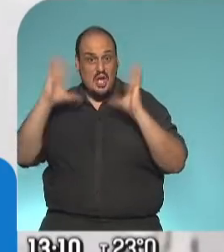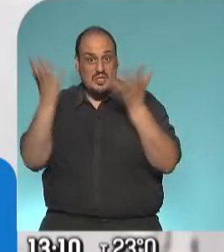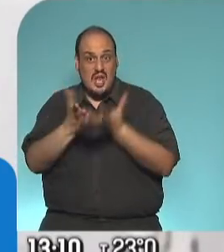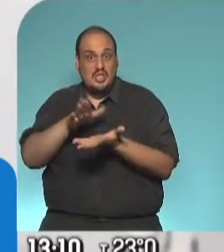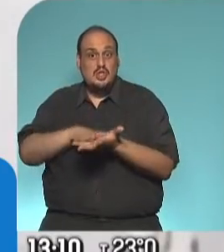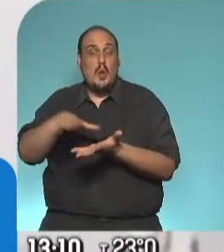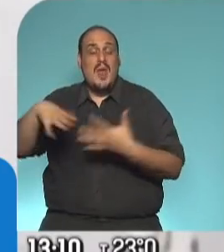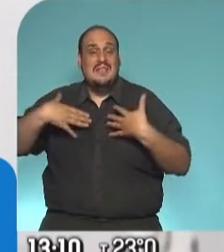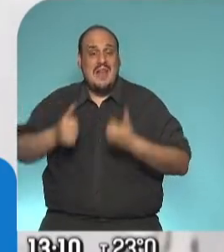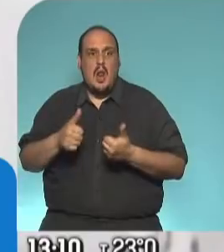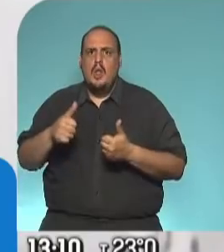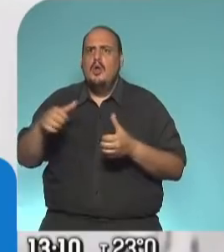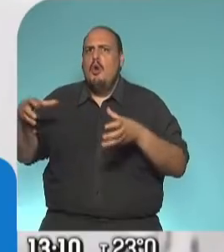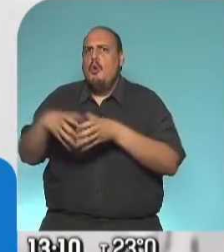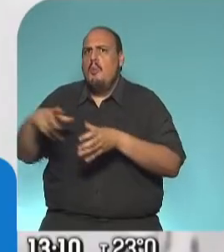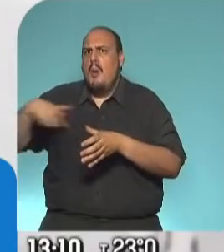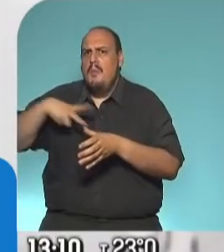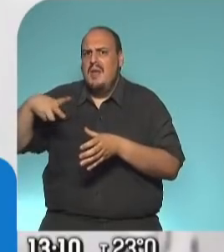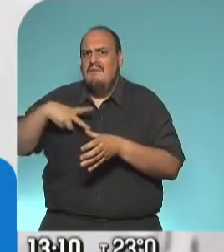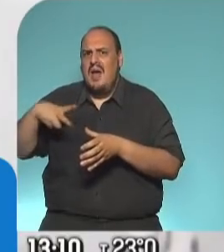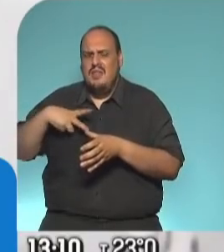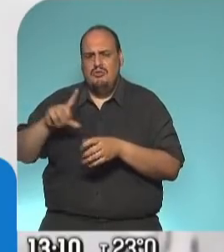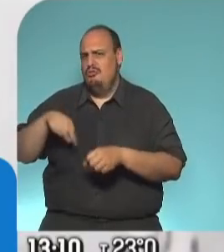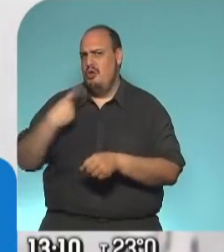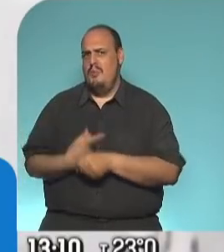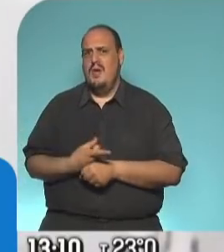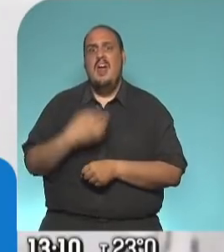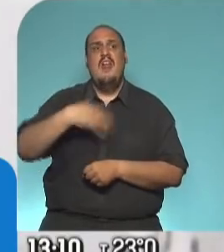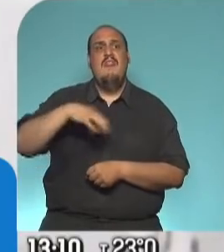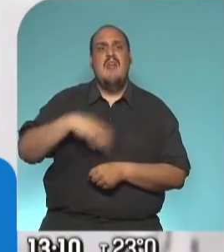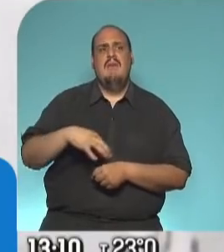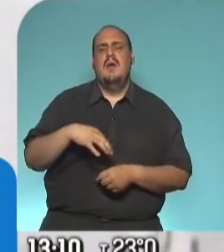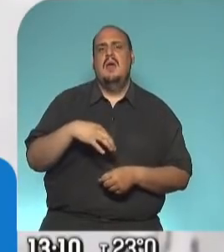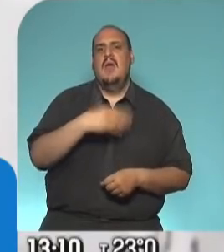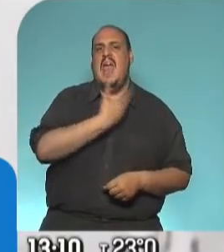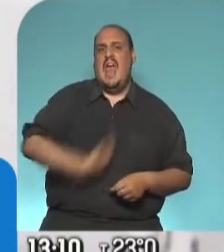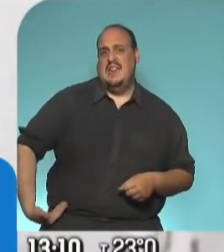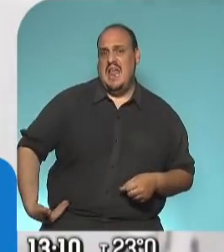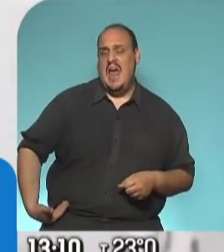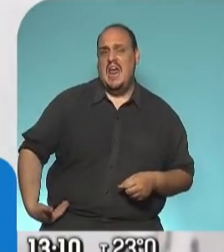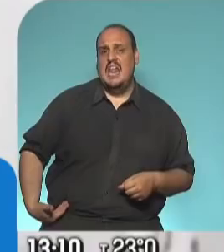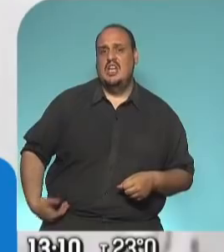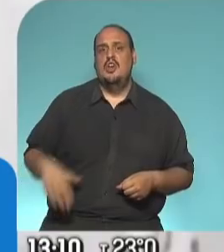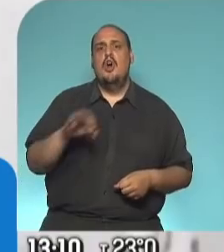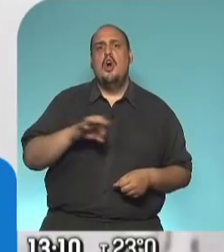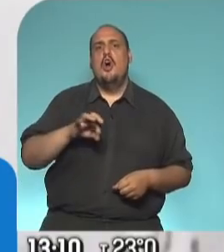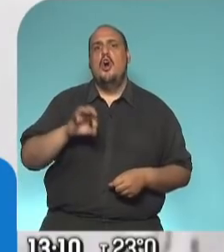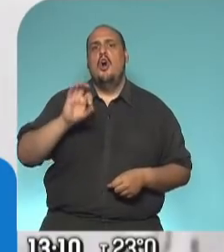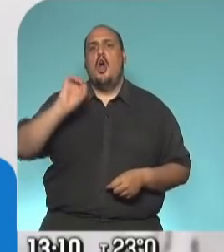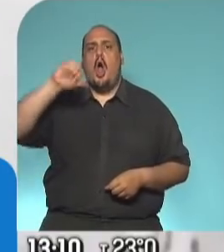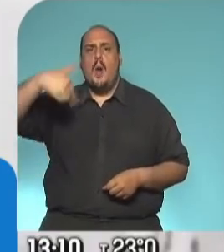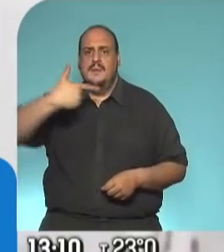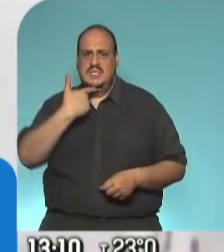pueden estar en manos del sector privado o las transnacionales. Deben estar en manos de estados o la Organización Mundial de